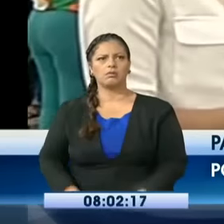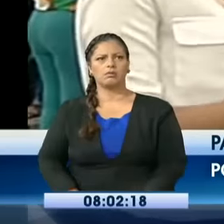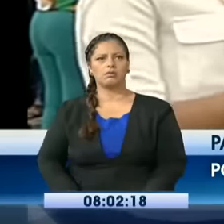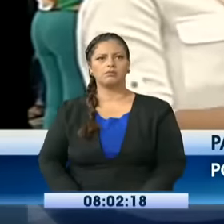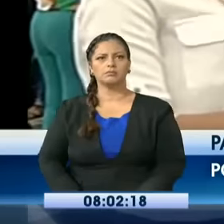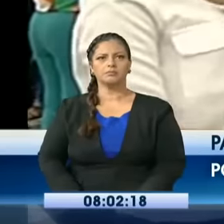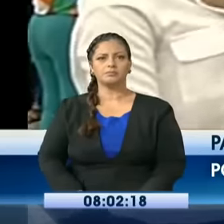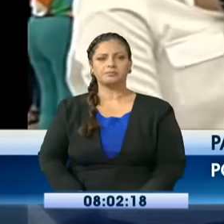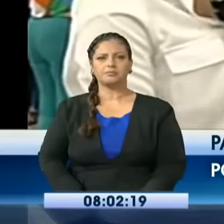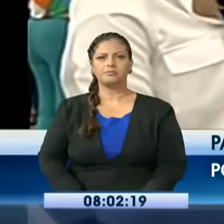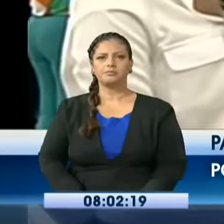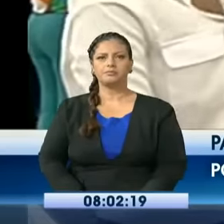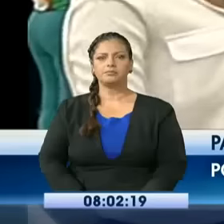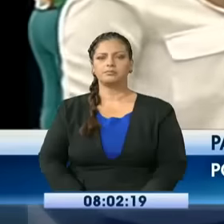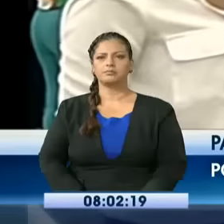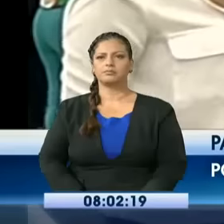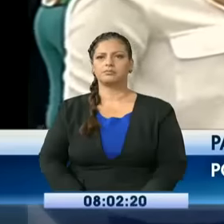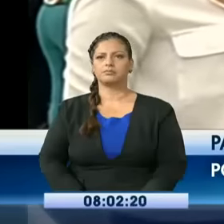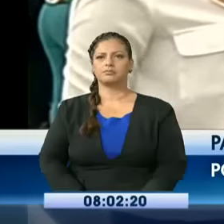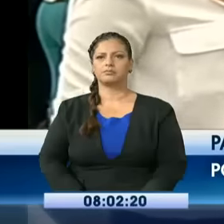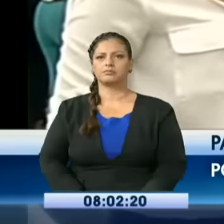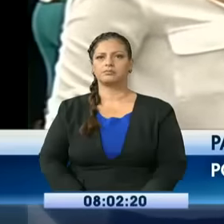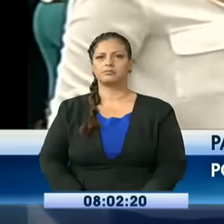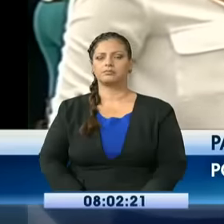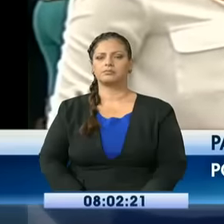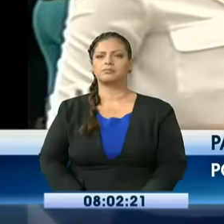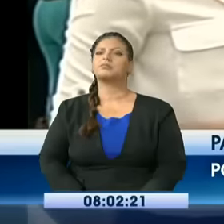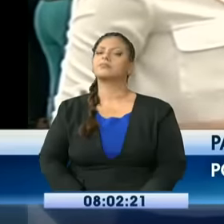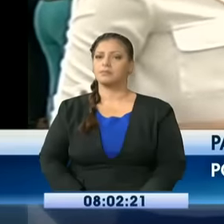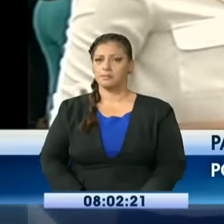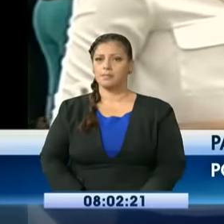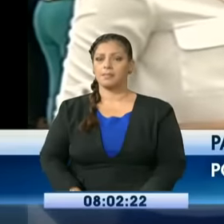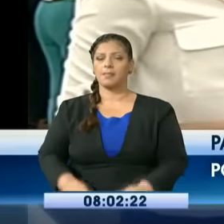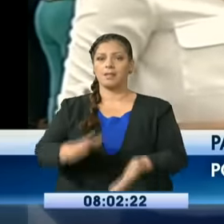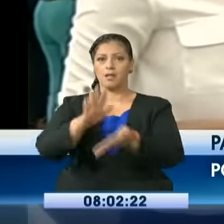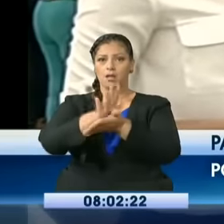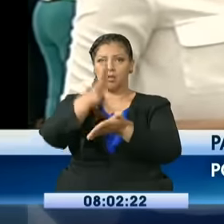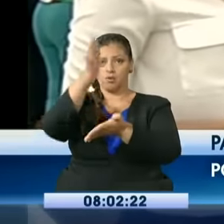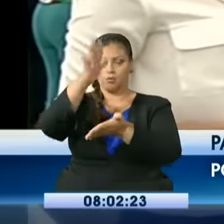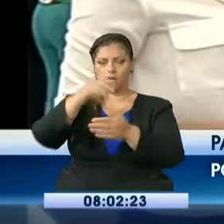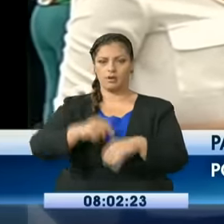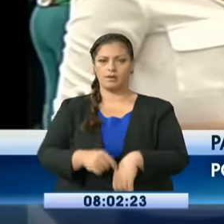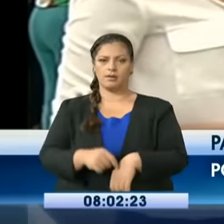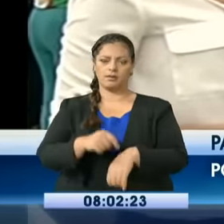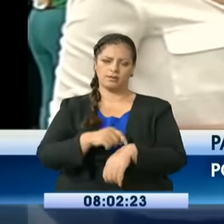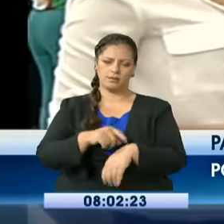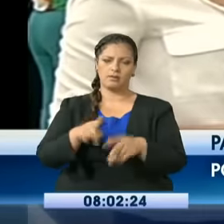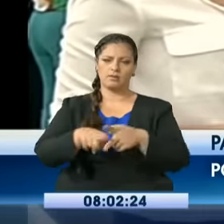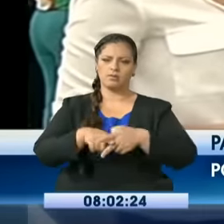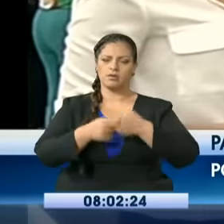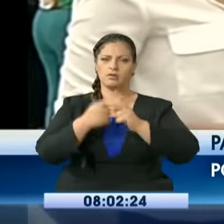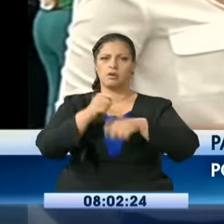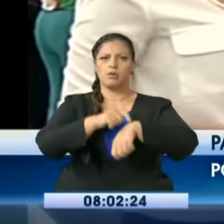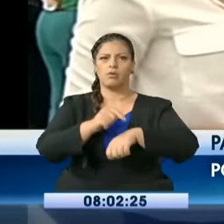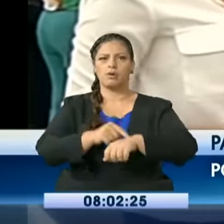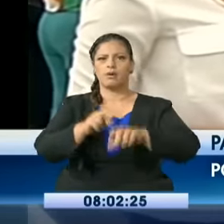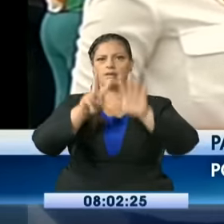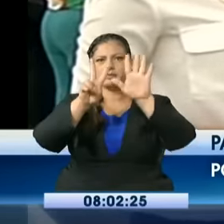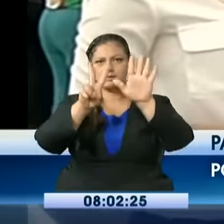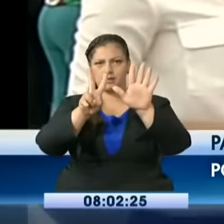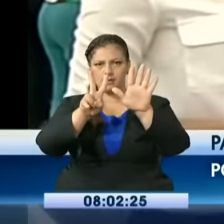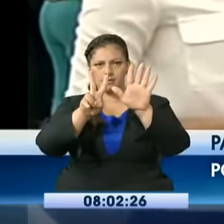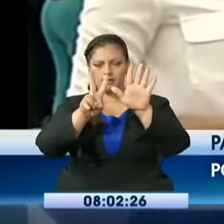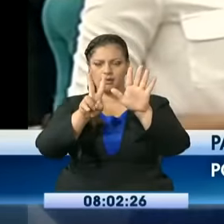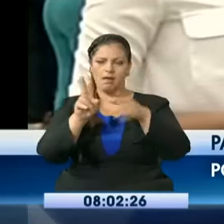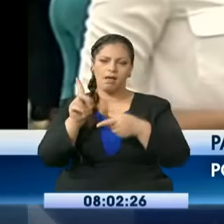pero el horario de entrada de clases tiene un horario también. Claro, hasta las 7:15 tengo entendido. Ya. Pero muchos de los padres que traemos vehículos,